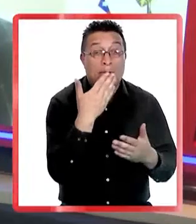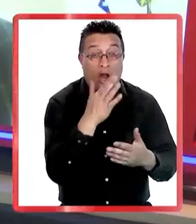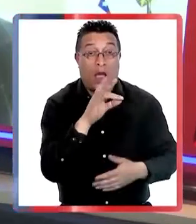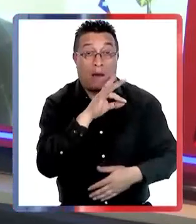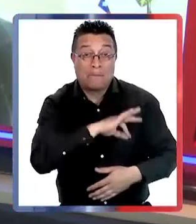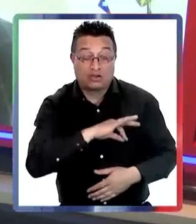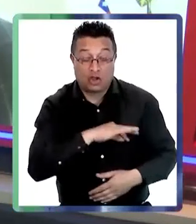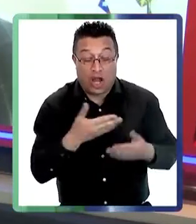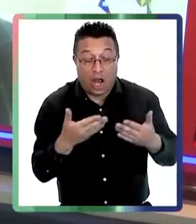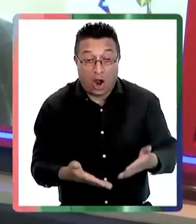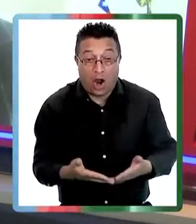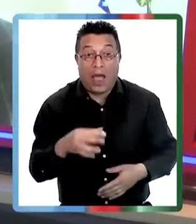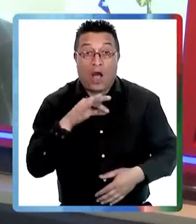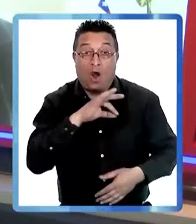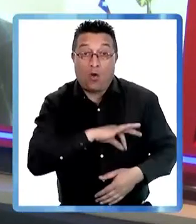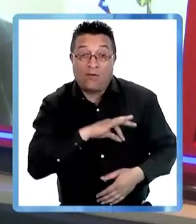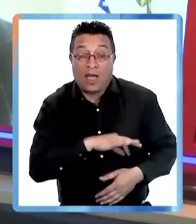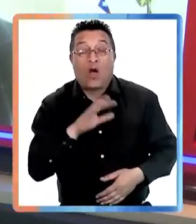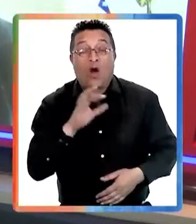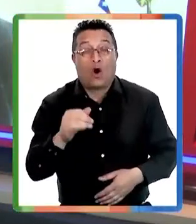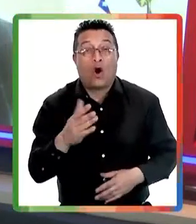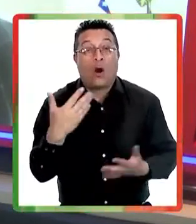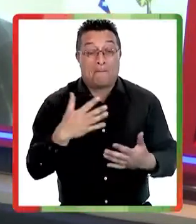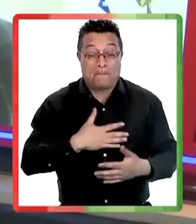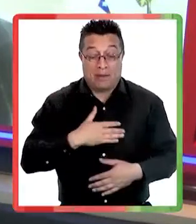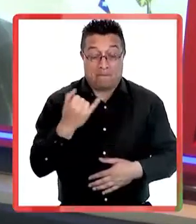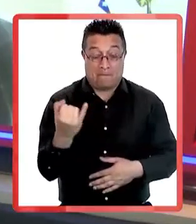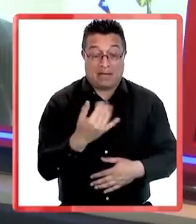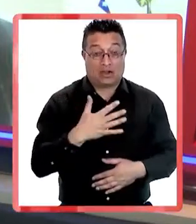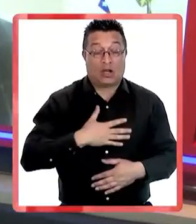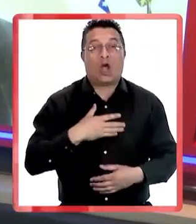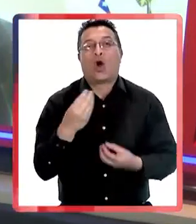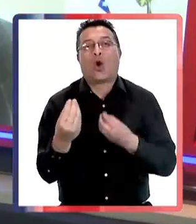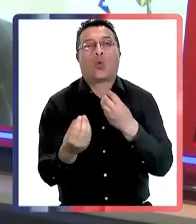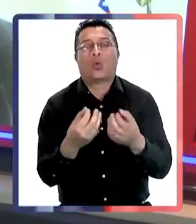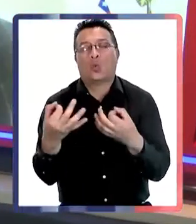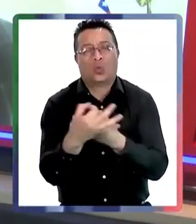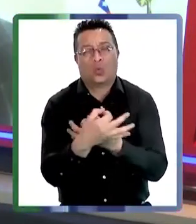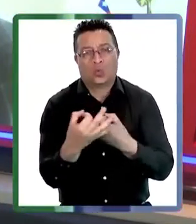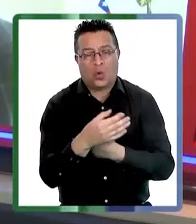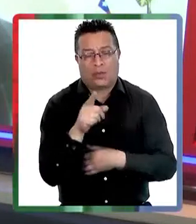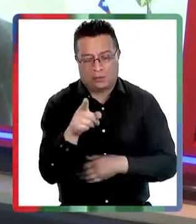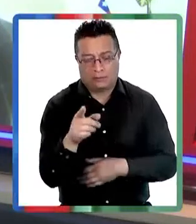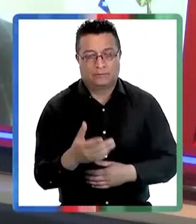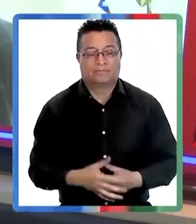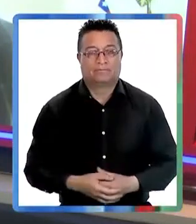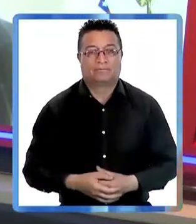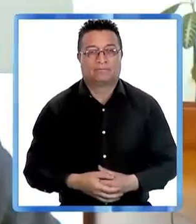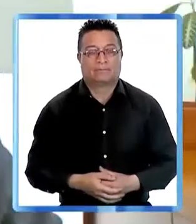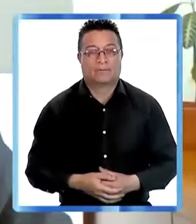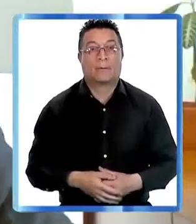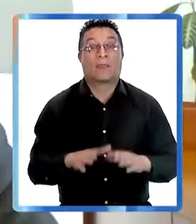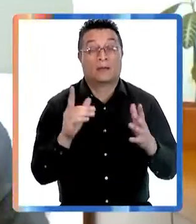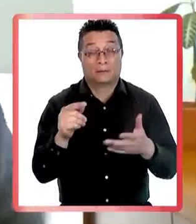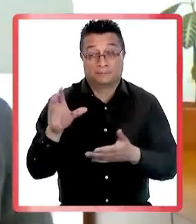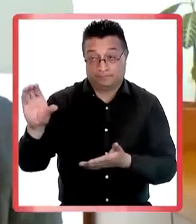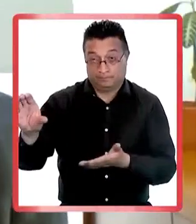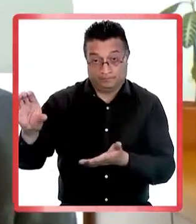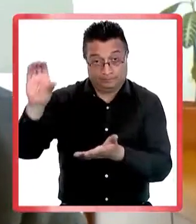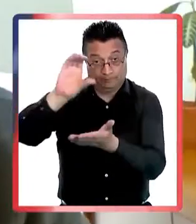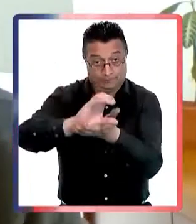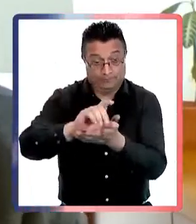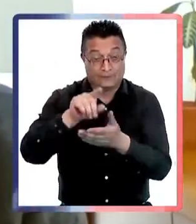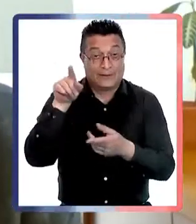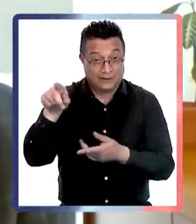mejorar las pensiones de los que hoy se van a jubilar? ¿Se van a quedar en mi cuenta personal? En fin, cuéntanos un poquito más de detalle. Los